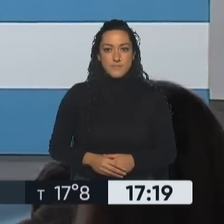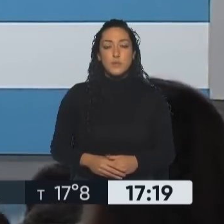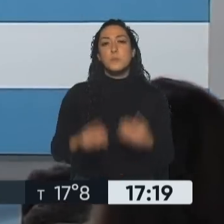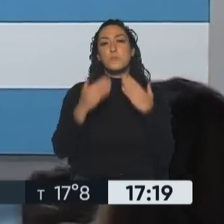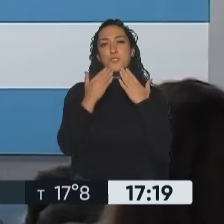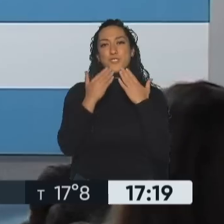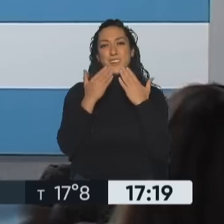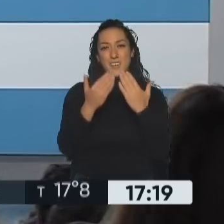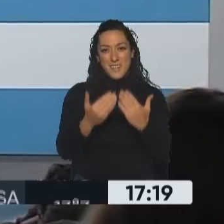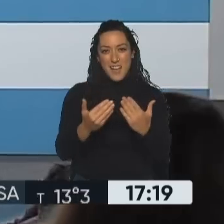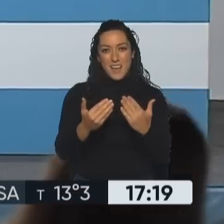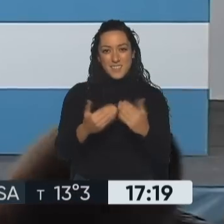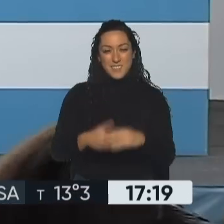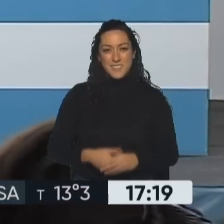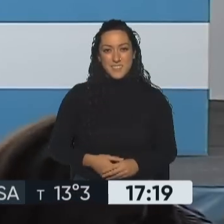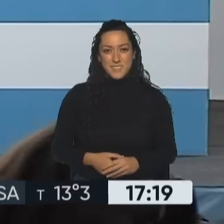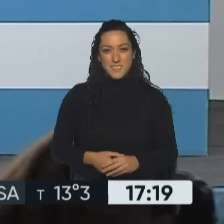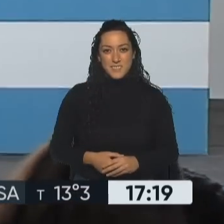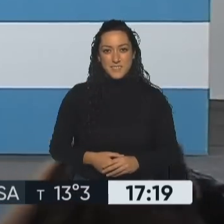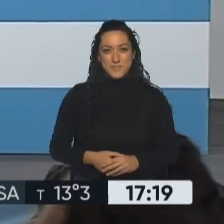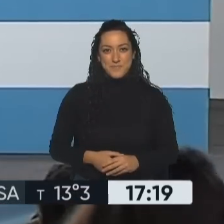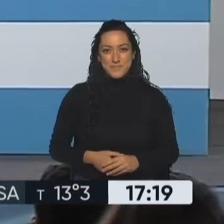Muchas gracias.